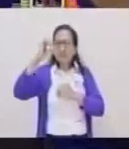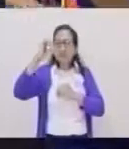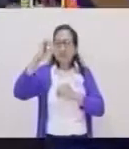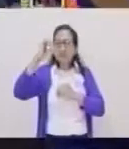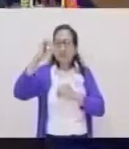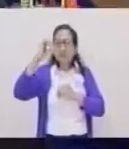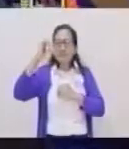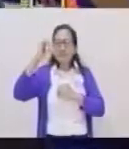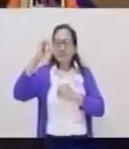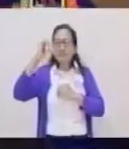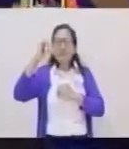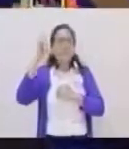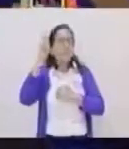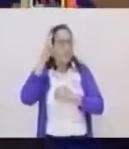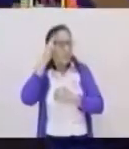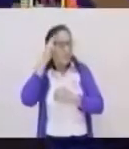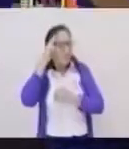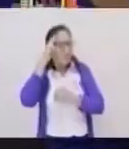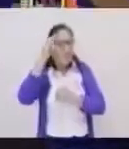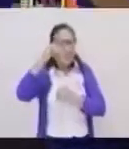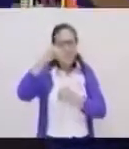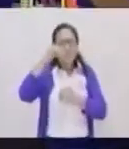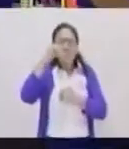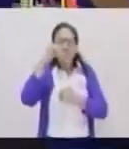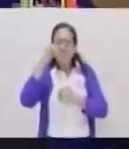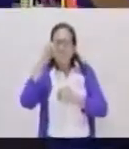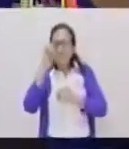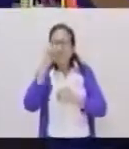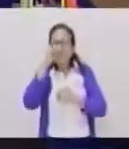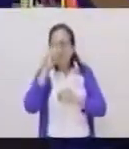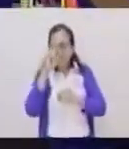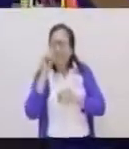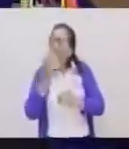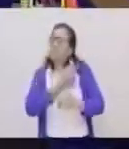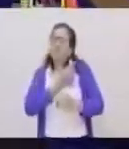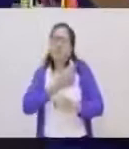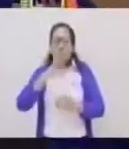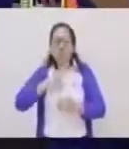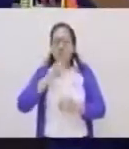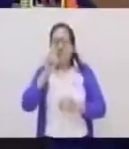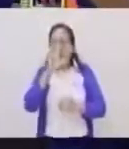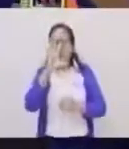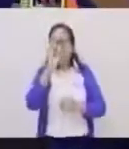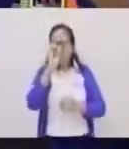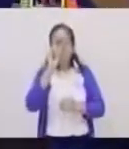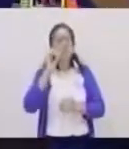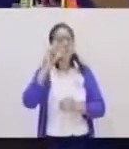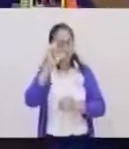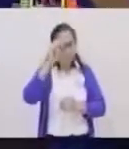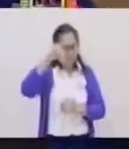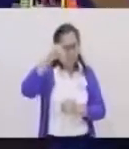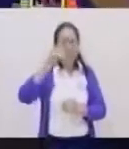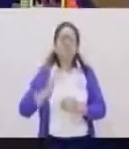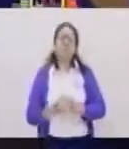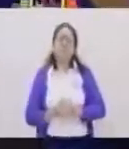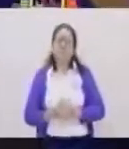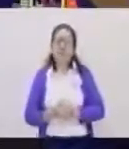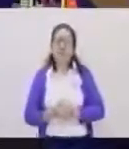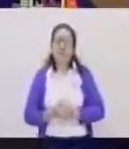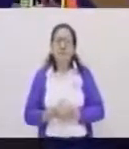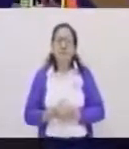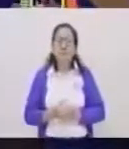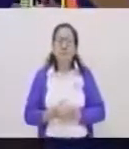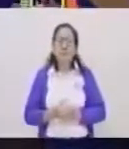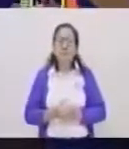vamos a colocar acá. Recordemos que este metro que hicimos únicamente mide